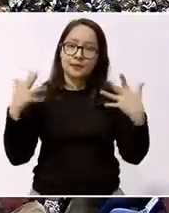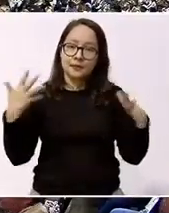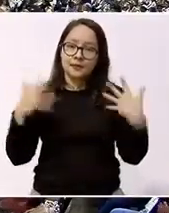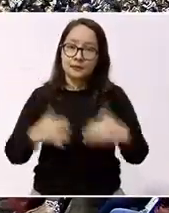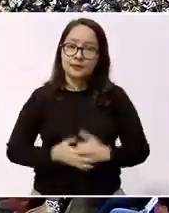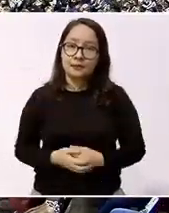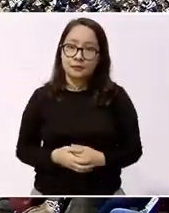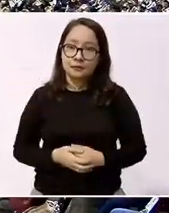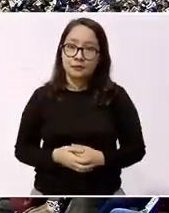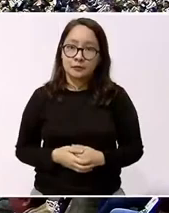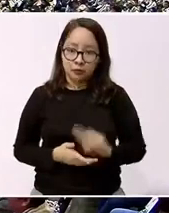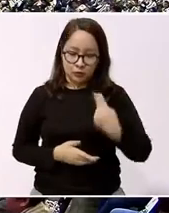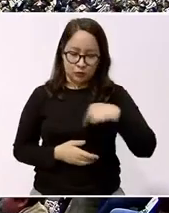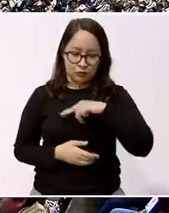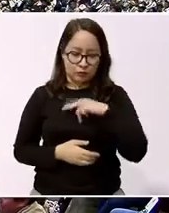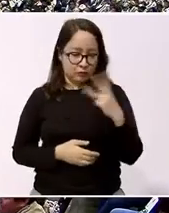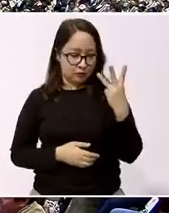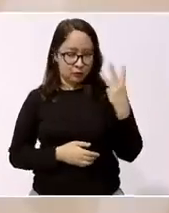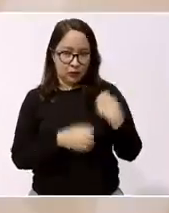En el tiempo que llevamos,